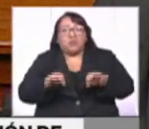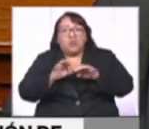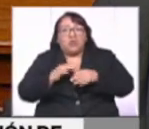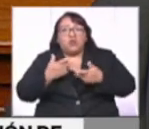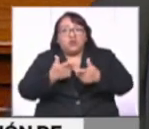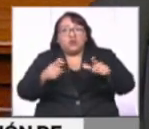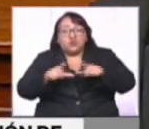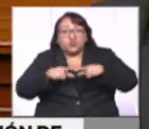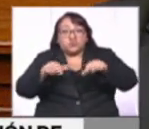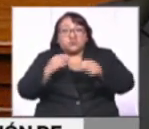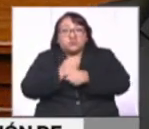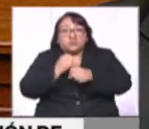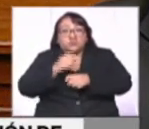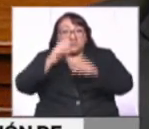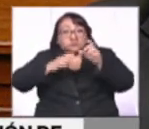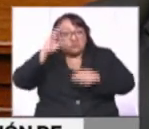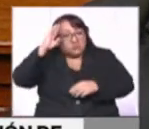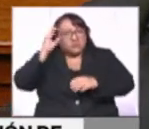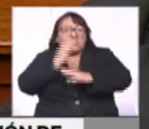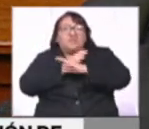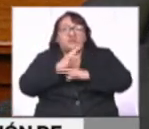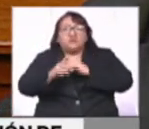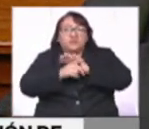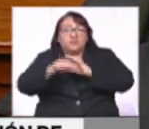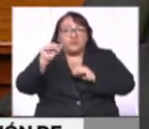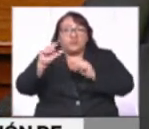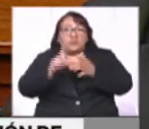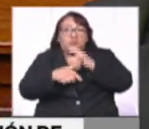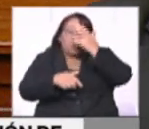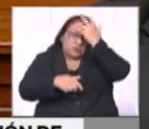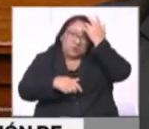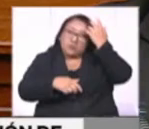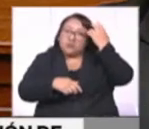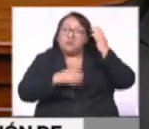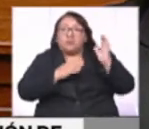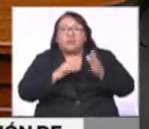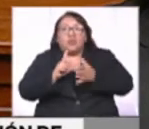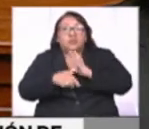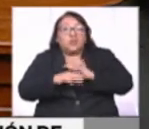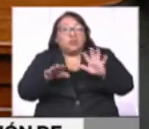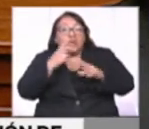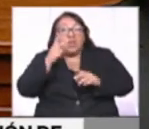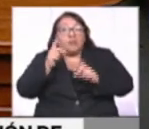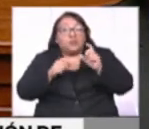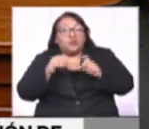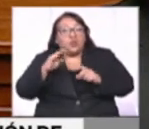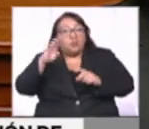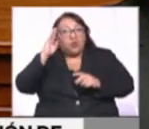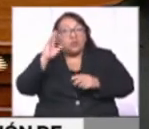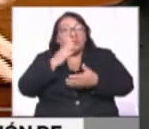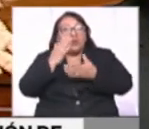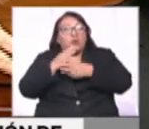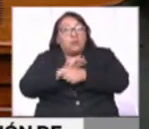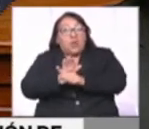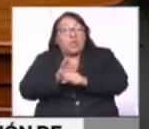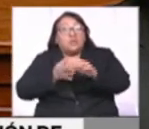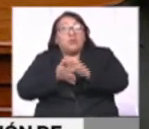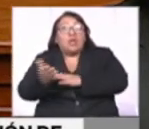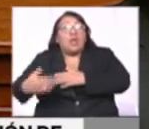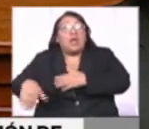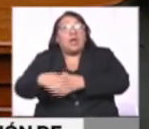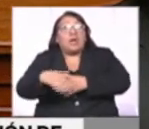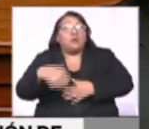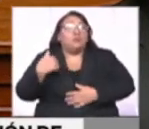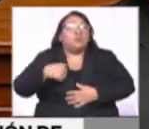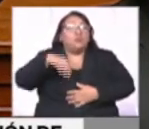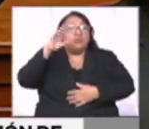de trabajo al policía, defender sus derechos y de ahí prepararlos, sin tener en cuenta los policías de pandemia que han salido a la calle